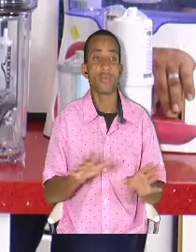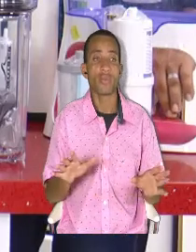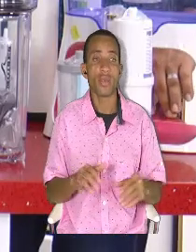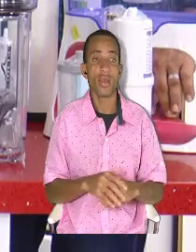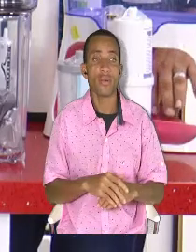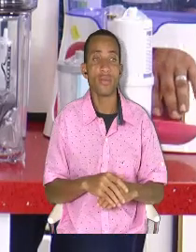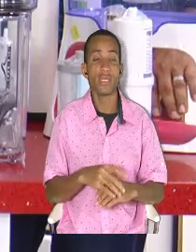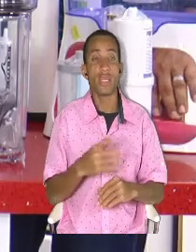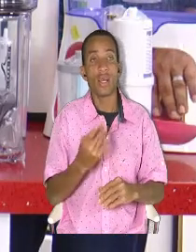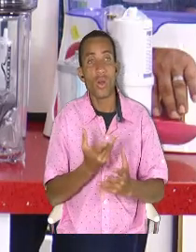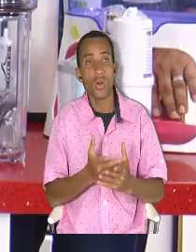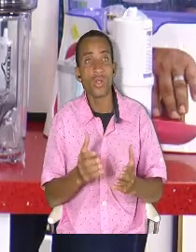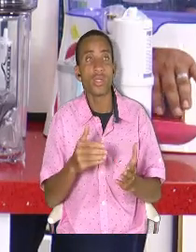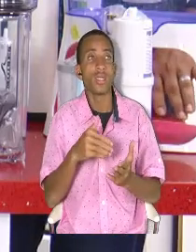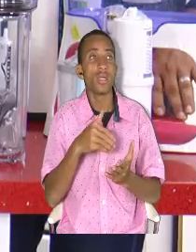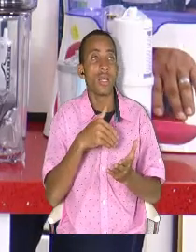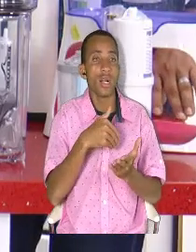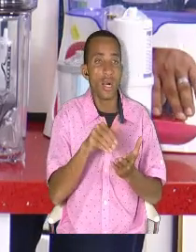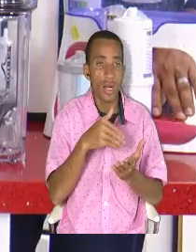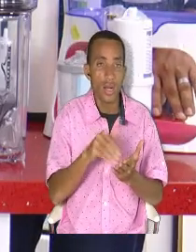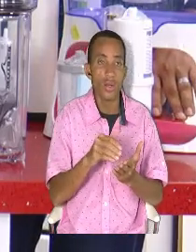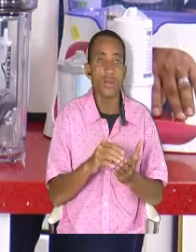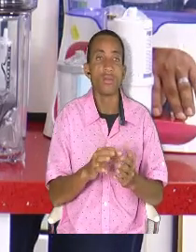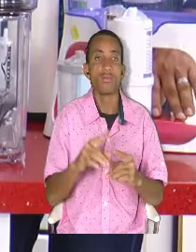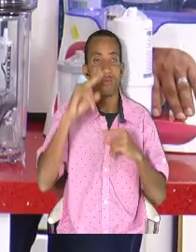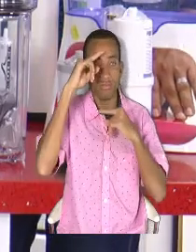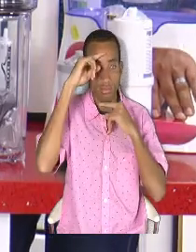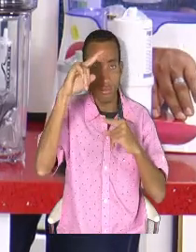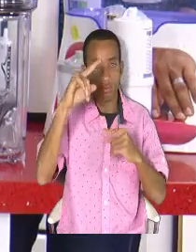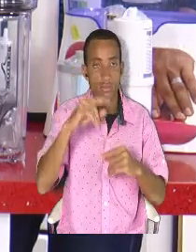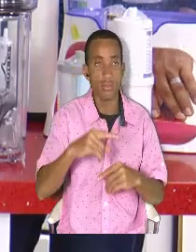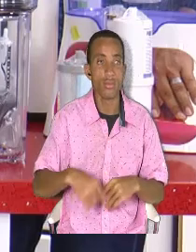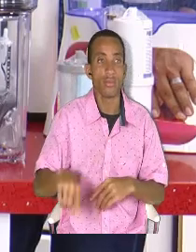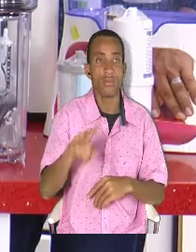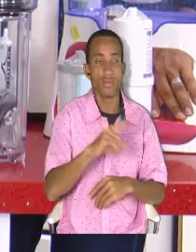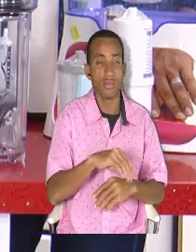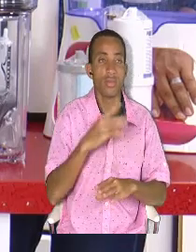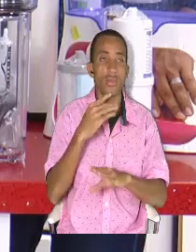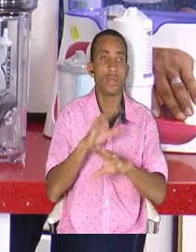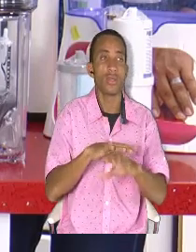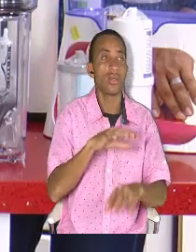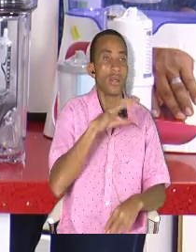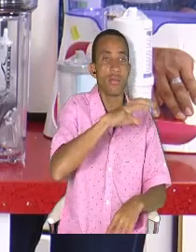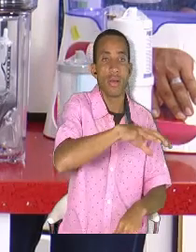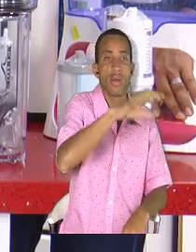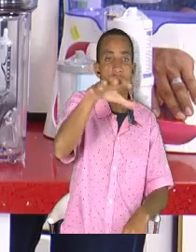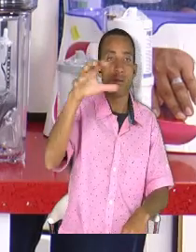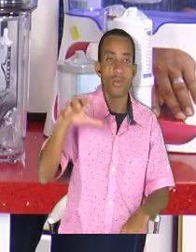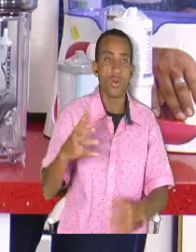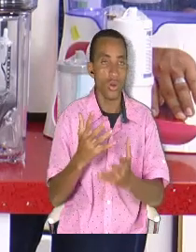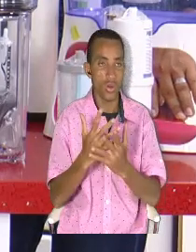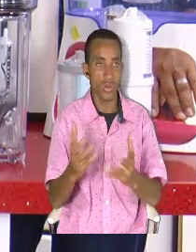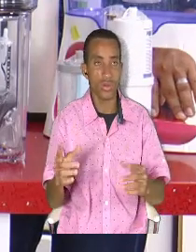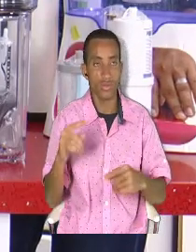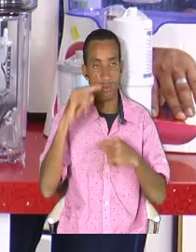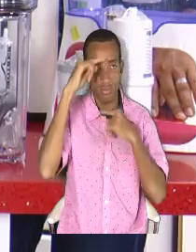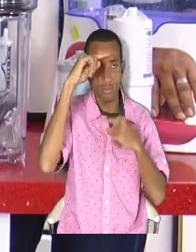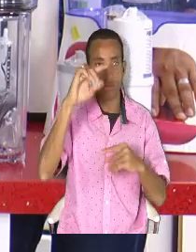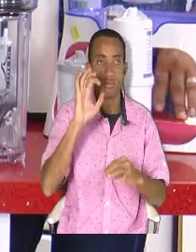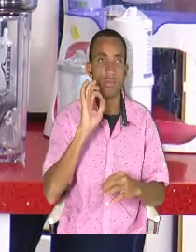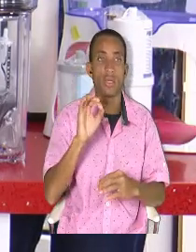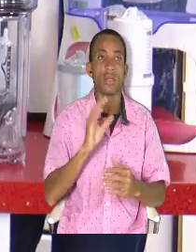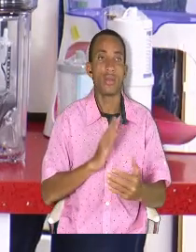costos comprando cosas caras, pero sí compremos cosas de calidad, ¿sí? Por eso hay sitios ubicados acá en Barranca donde venden cosas de calidad, y esos son los sitios donde